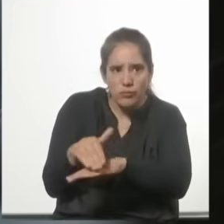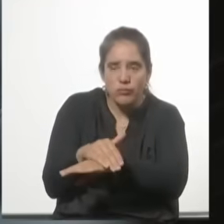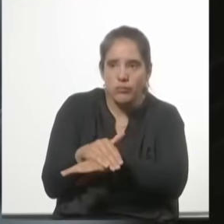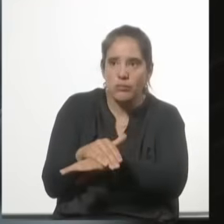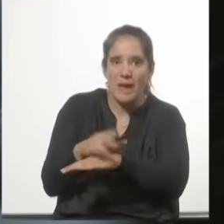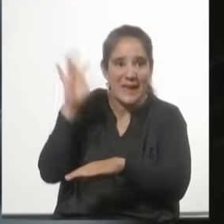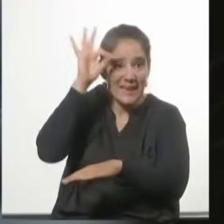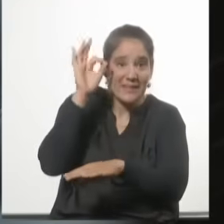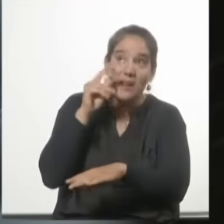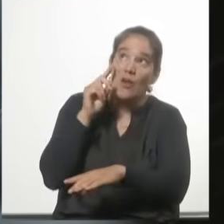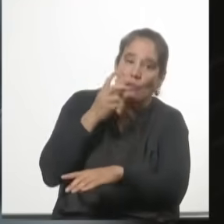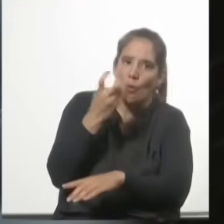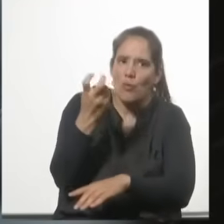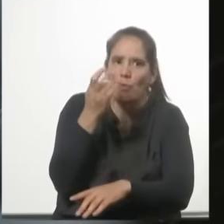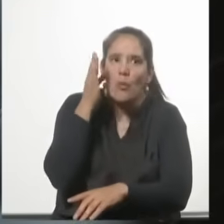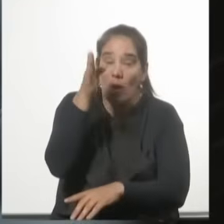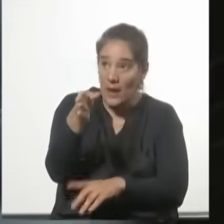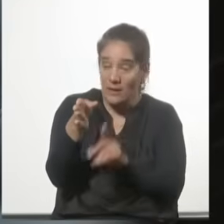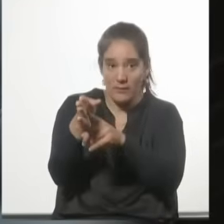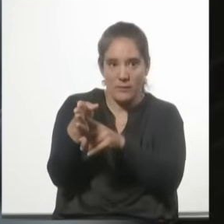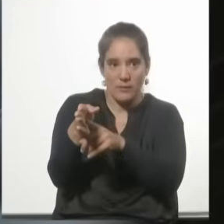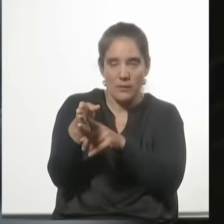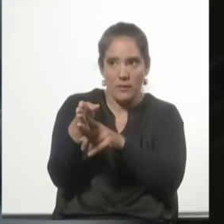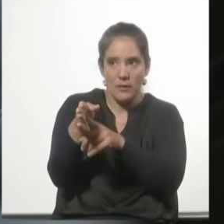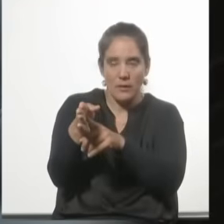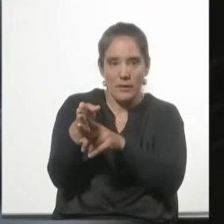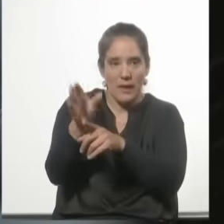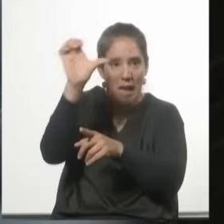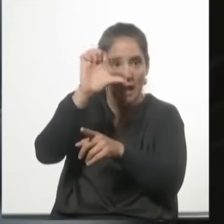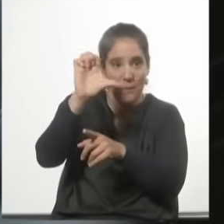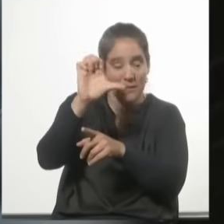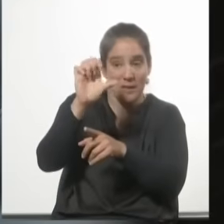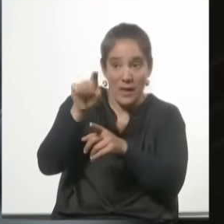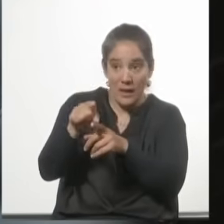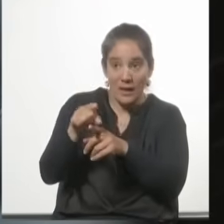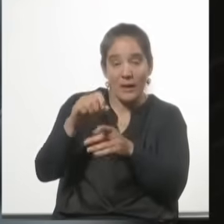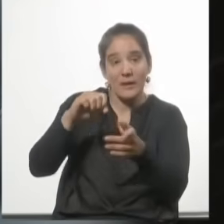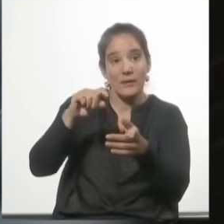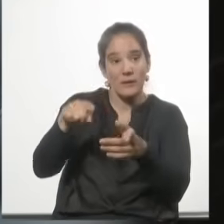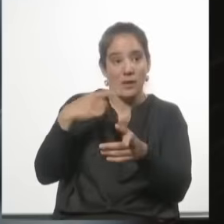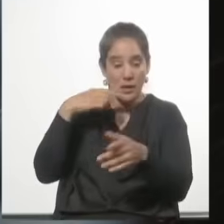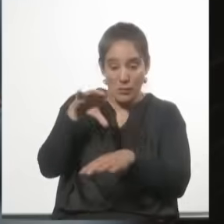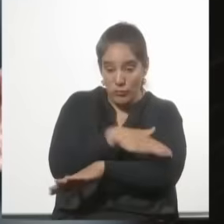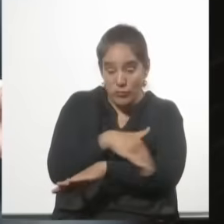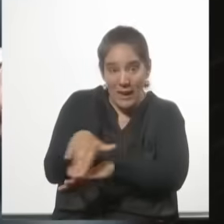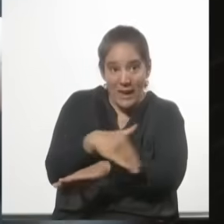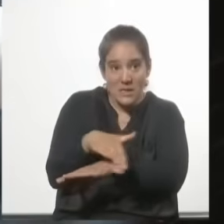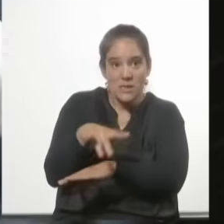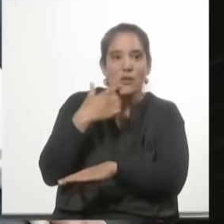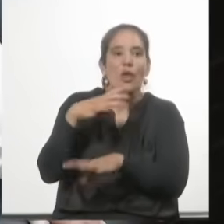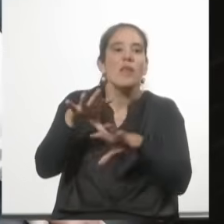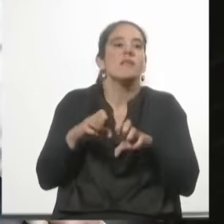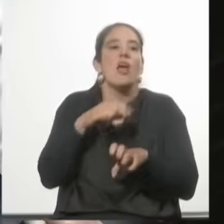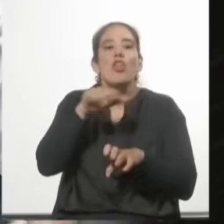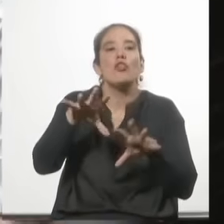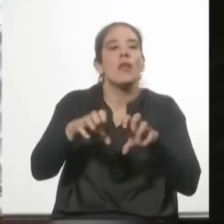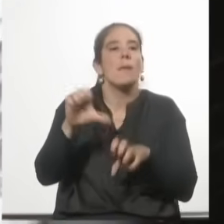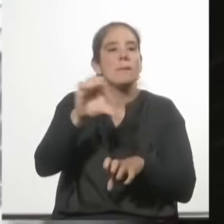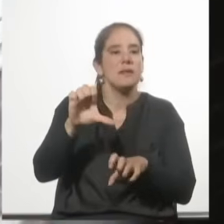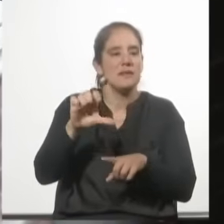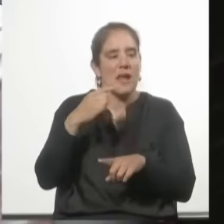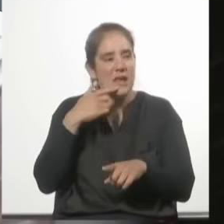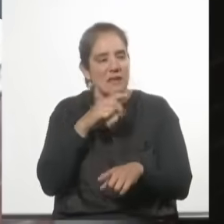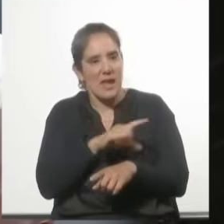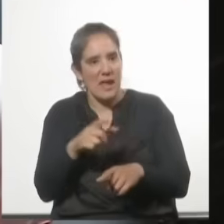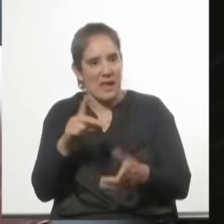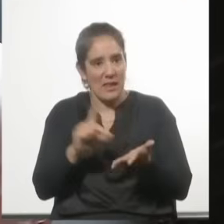48 horas se descubrió por parte del señor embajador de nuestro país en el Reino Unido que el domicilio constituido que figuraba en la garantía y el